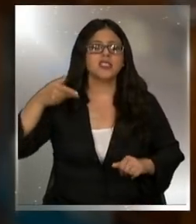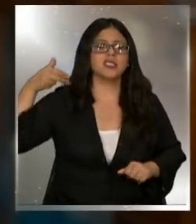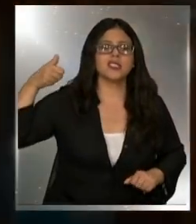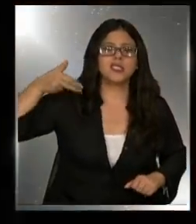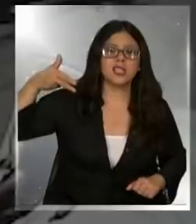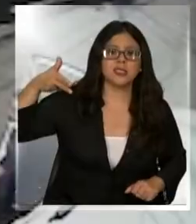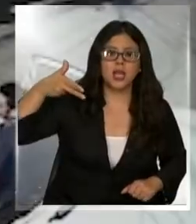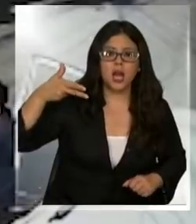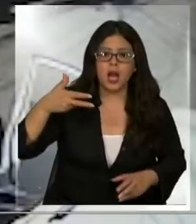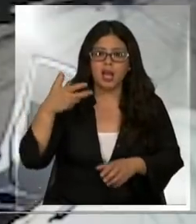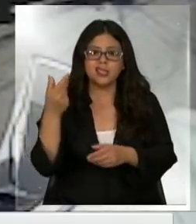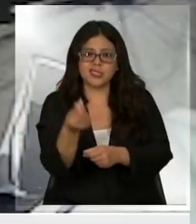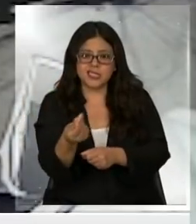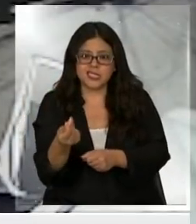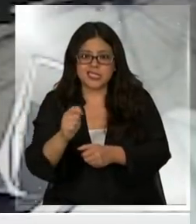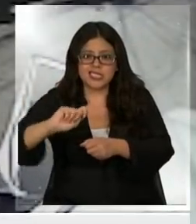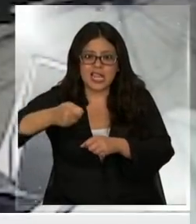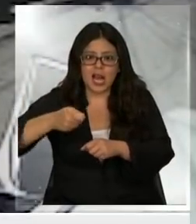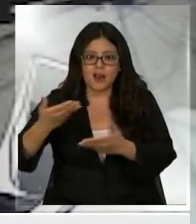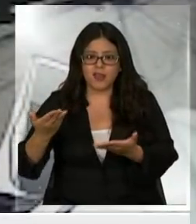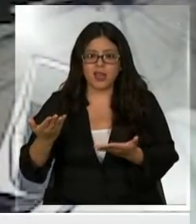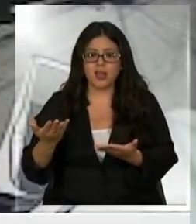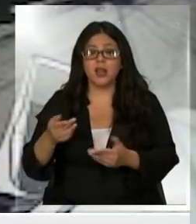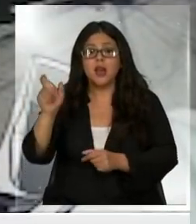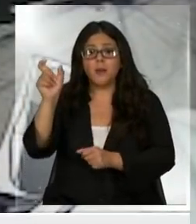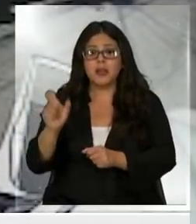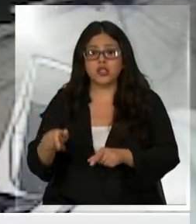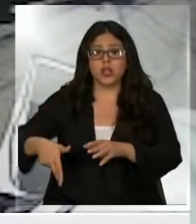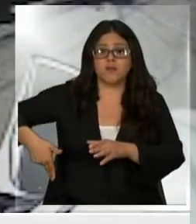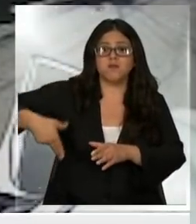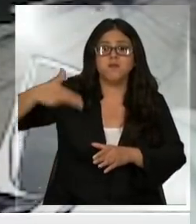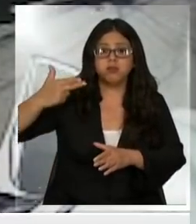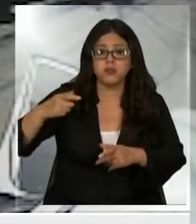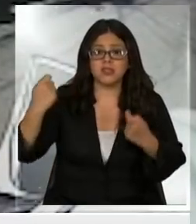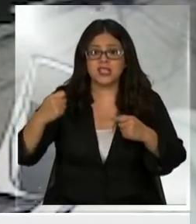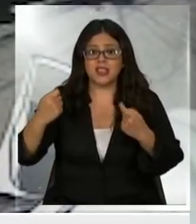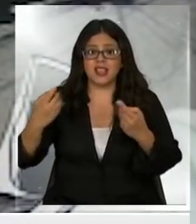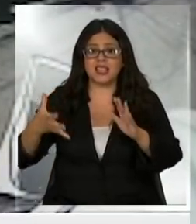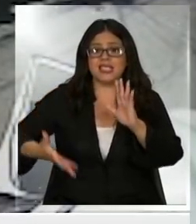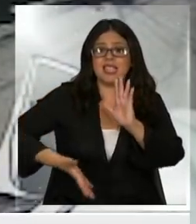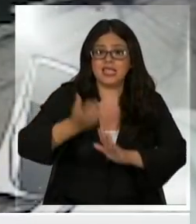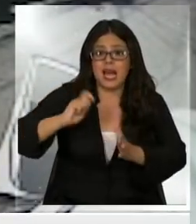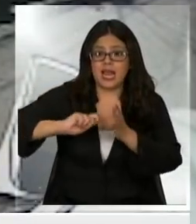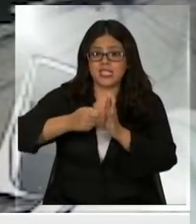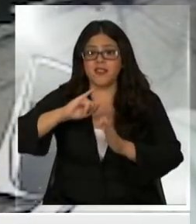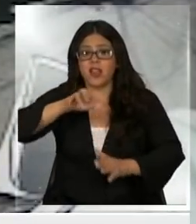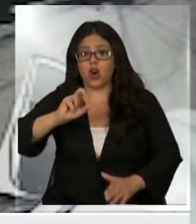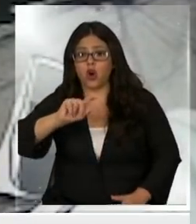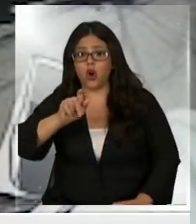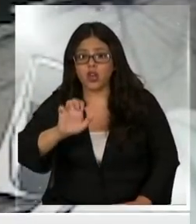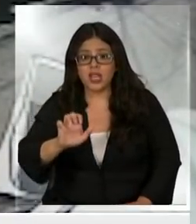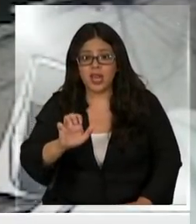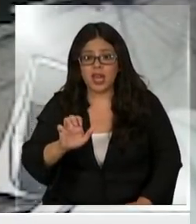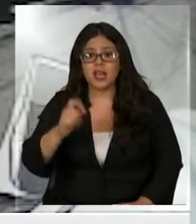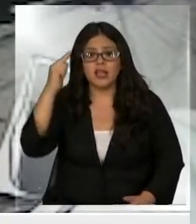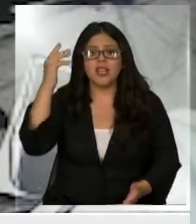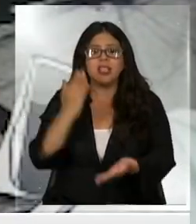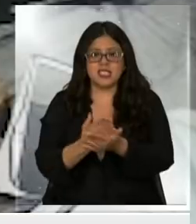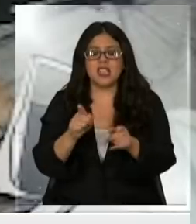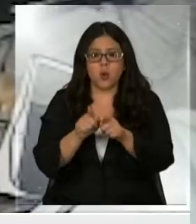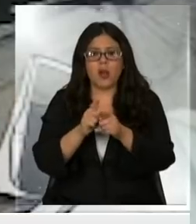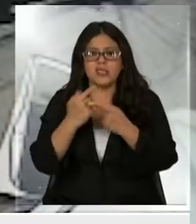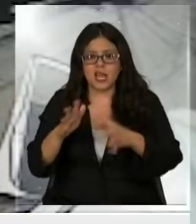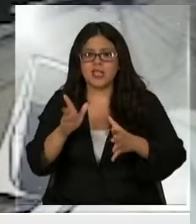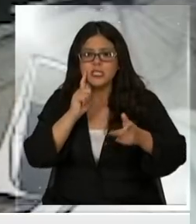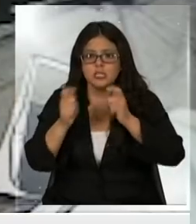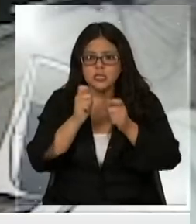quitarme la camioneta. Mientras el delincuente armado le trata de quitar las llaves, Jorge en un segundo decide jugarse la vida